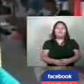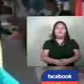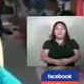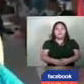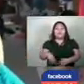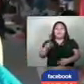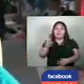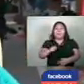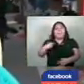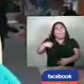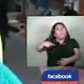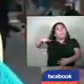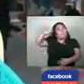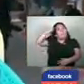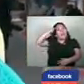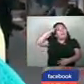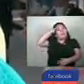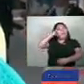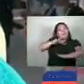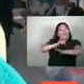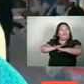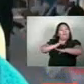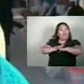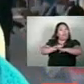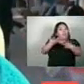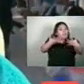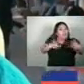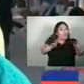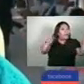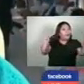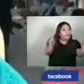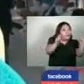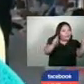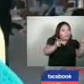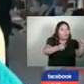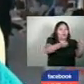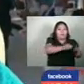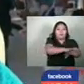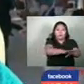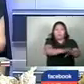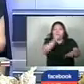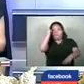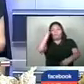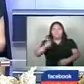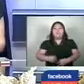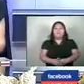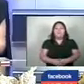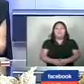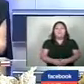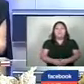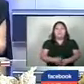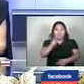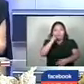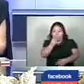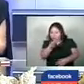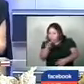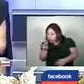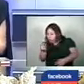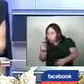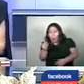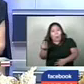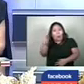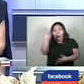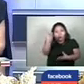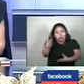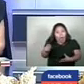forma de tamizaje, de prevención, ¿verdad?, después de estas fiestas es de fin de año. Y una reducción de hasta un 8